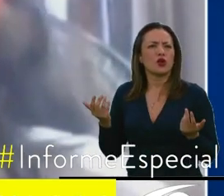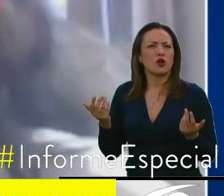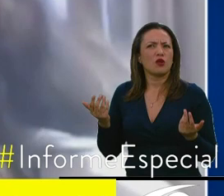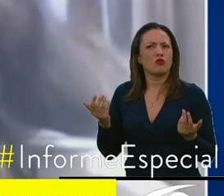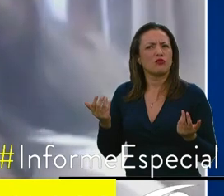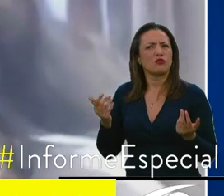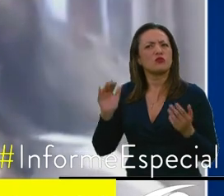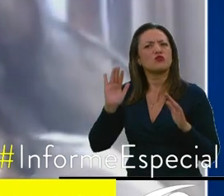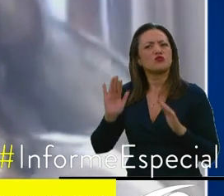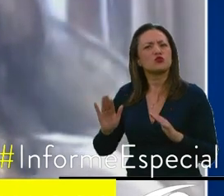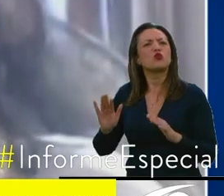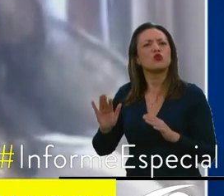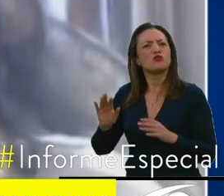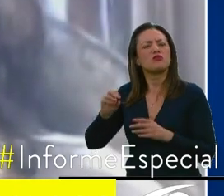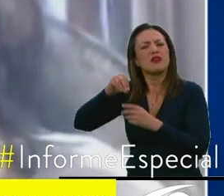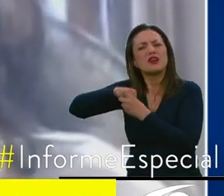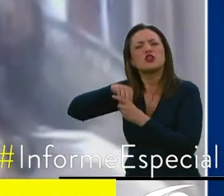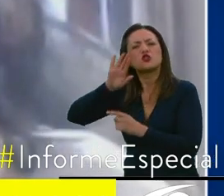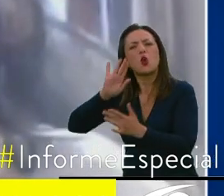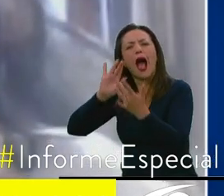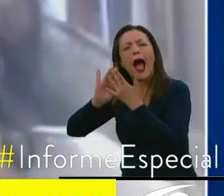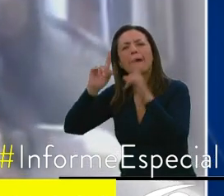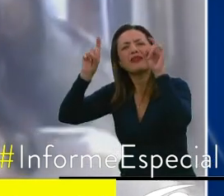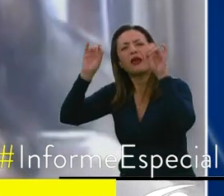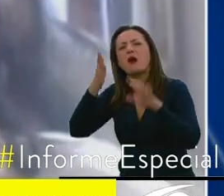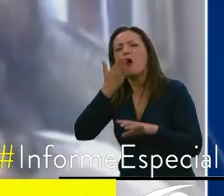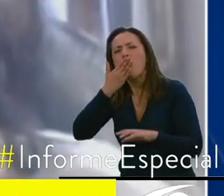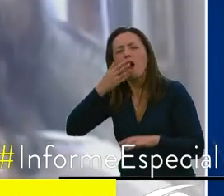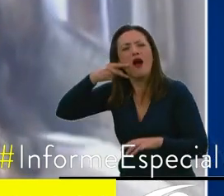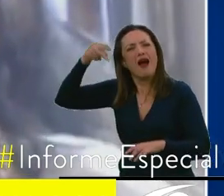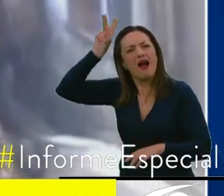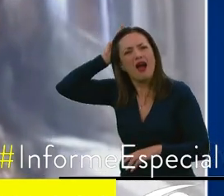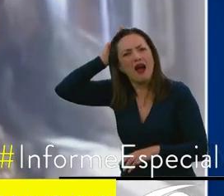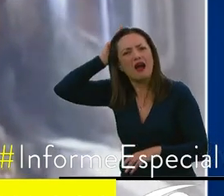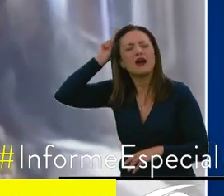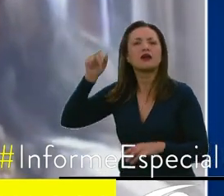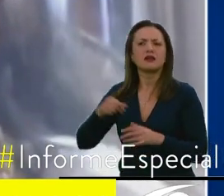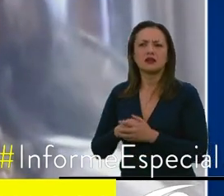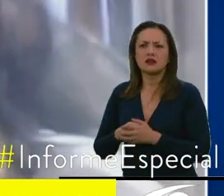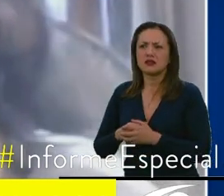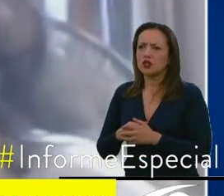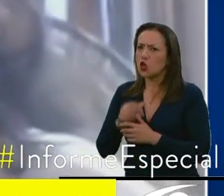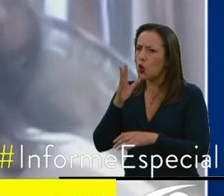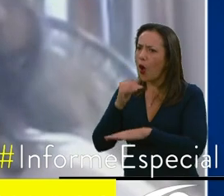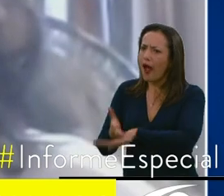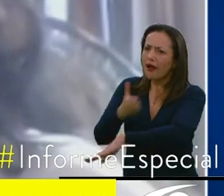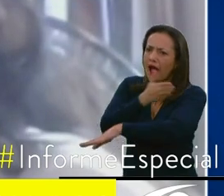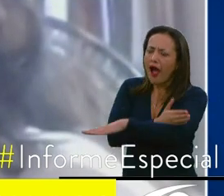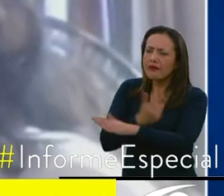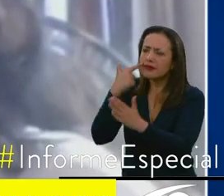de Asuntos Étnicos, sin una verificación plena,